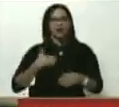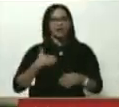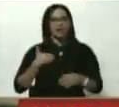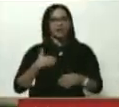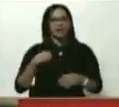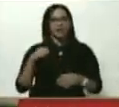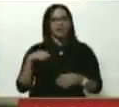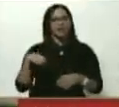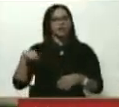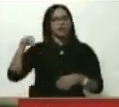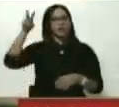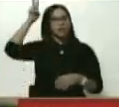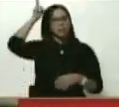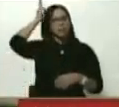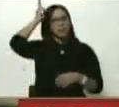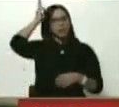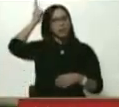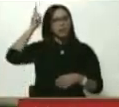Perú.